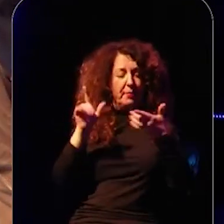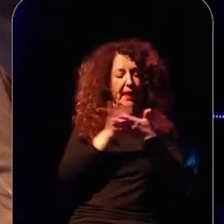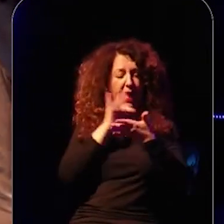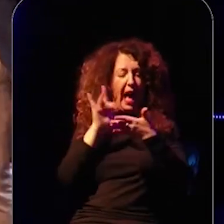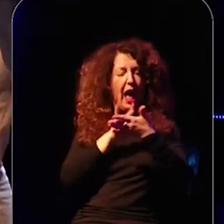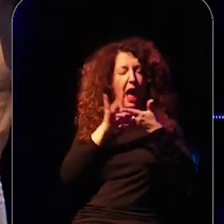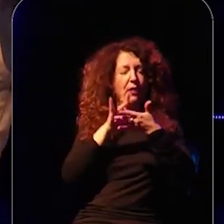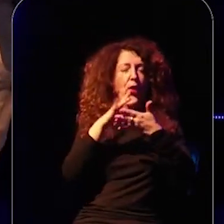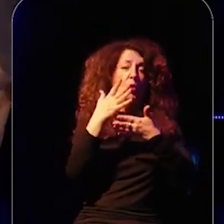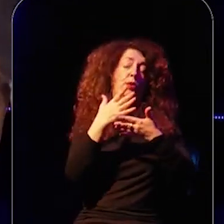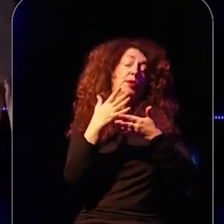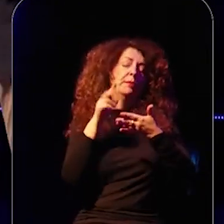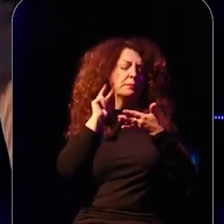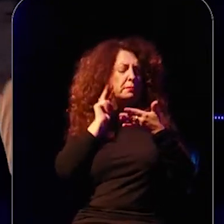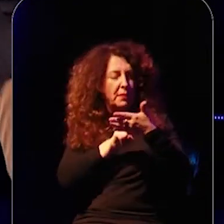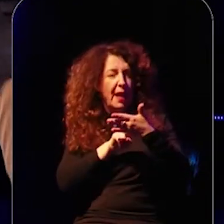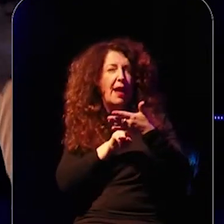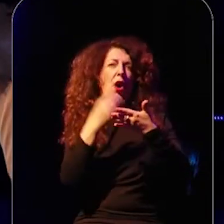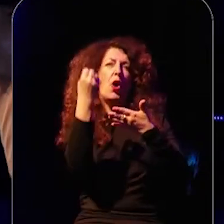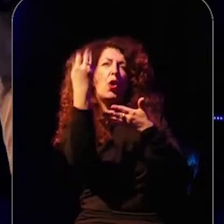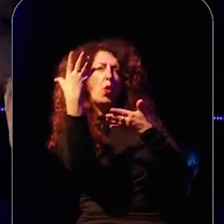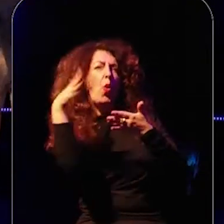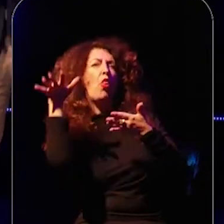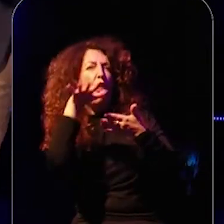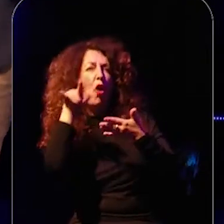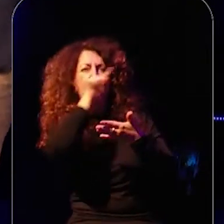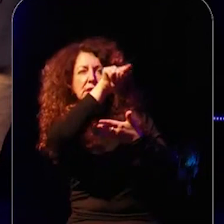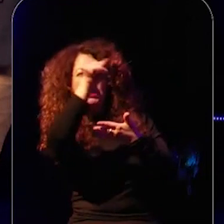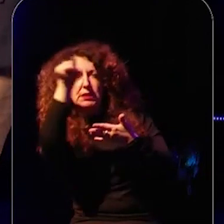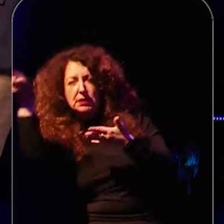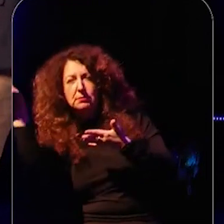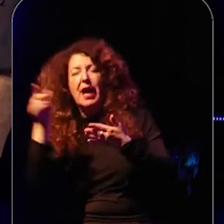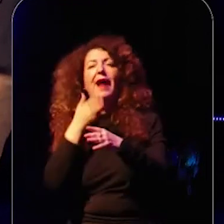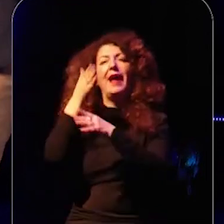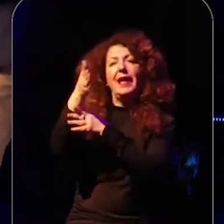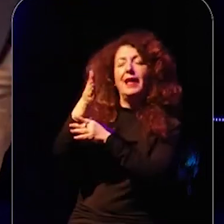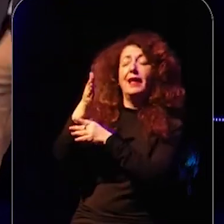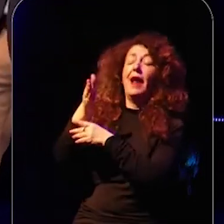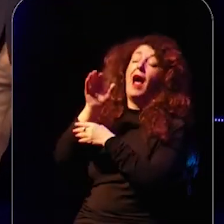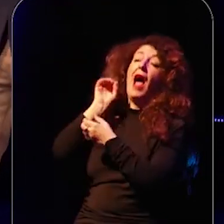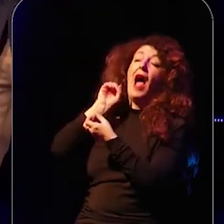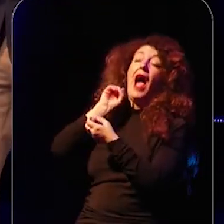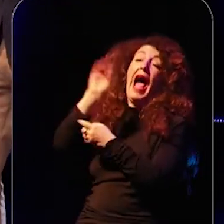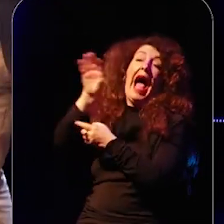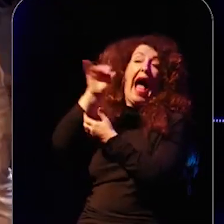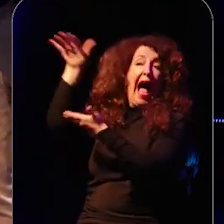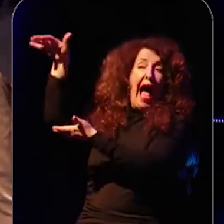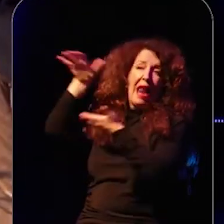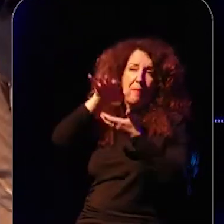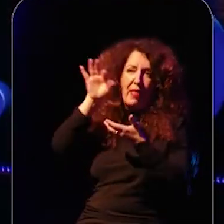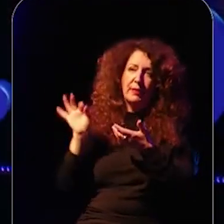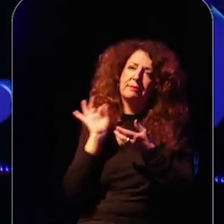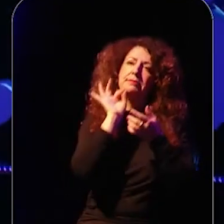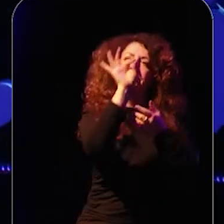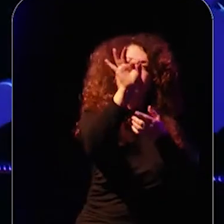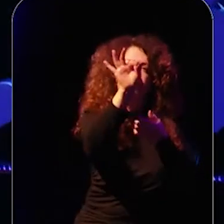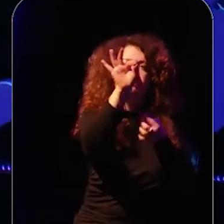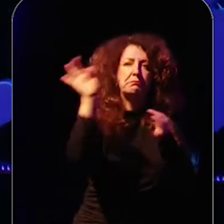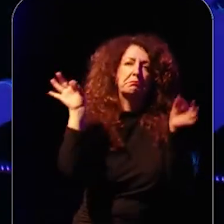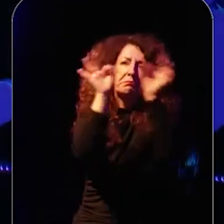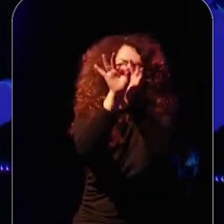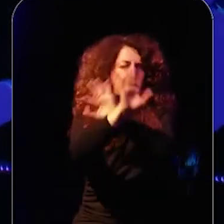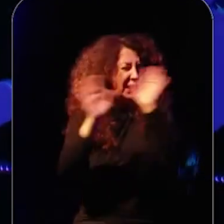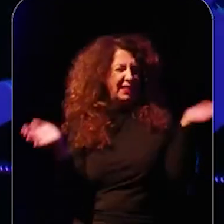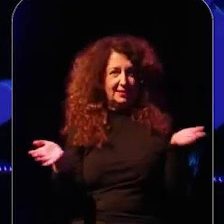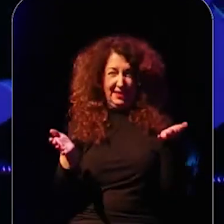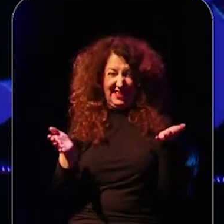a Internet y pueden detectar cuál es, qué modelo de pieza para poder ir al almacén, cogerlo e intercambiarlo sin perder tiempo.